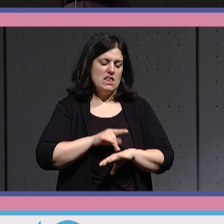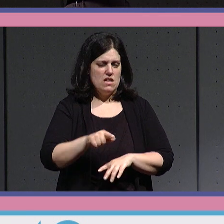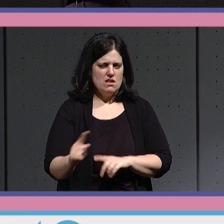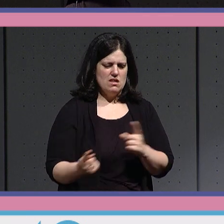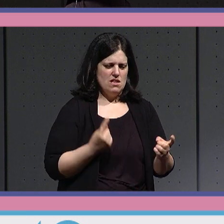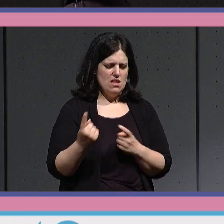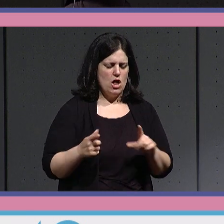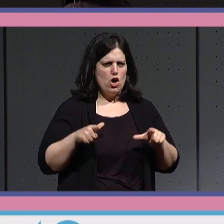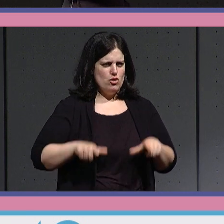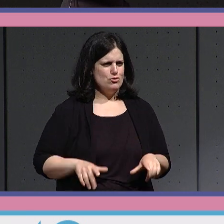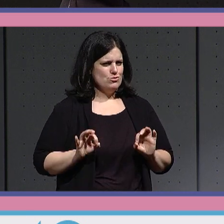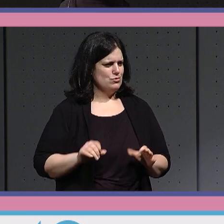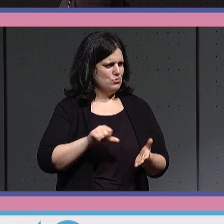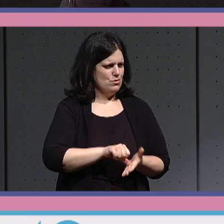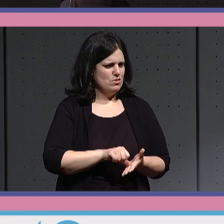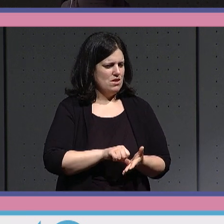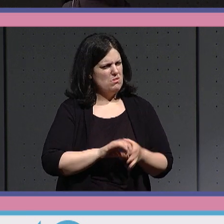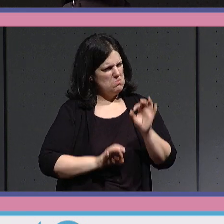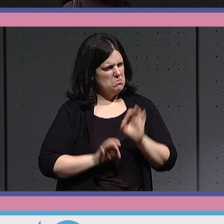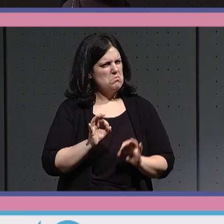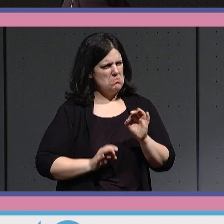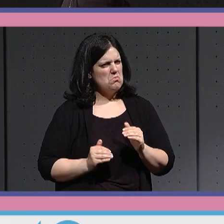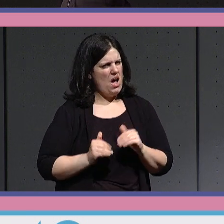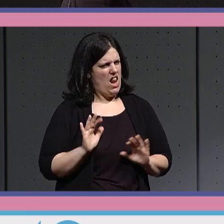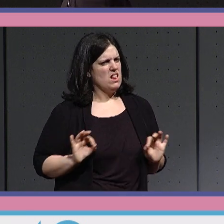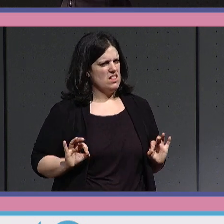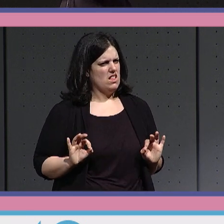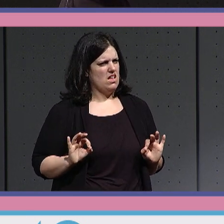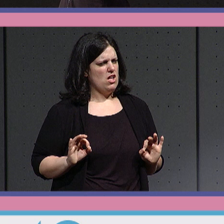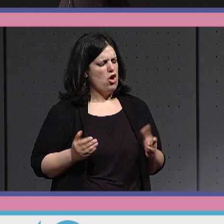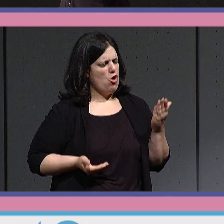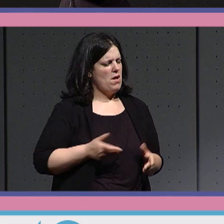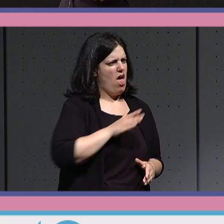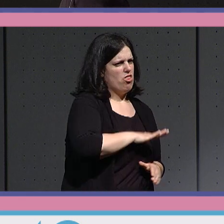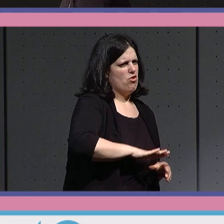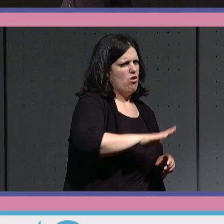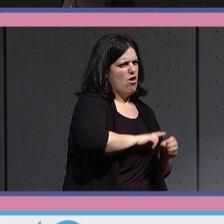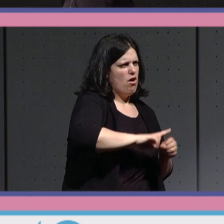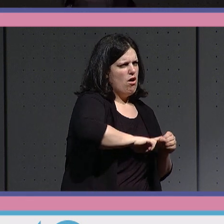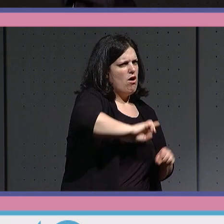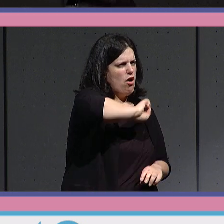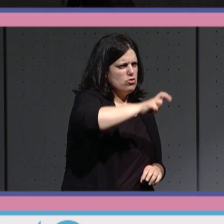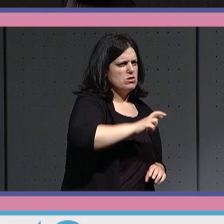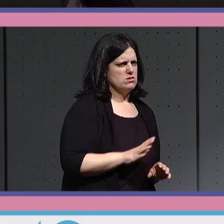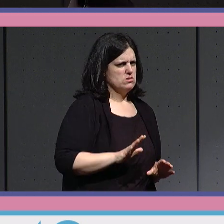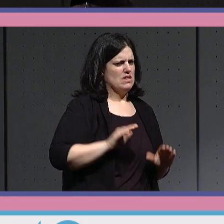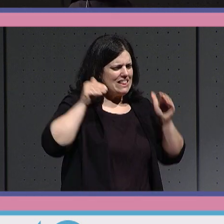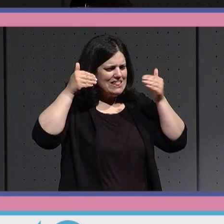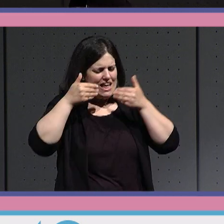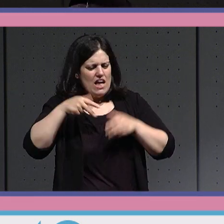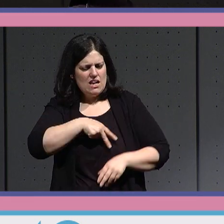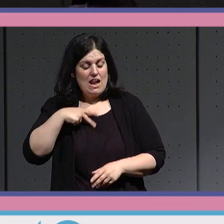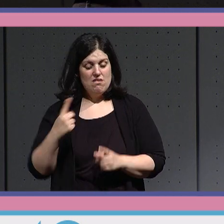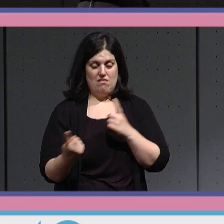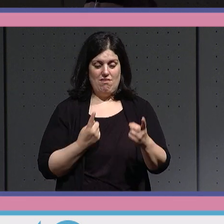será por algo, probablemente es una proporción bastante mayor que el de otras poblaciones generales, porque es población general de personas con TEA la que viene a